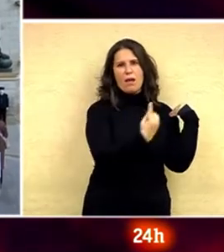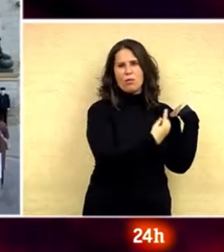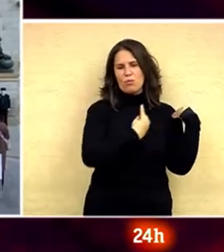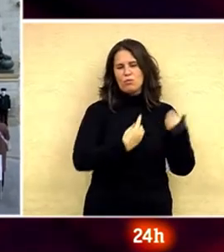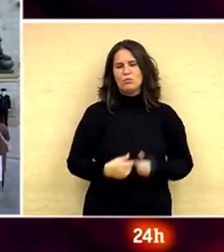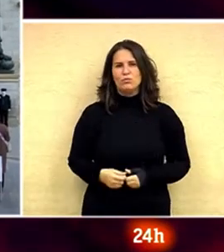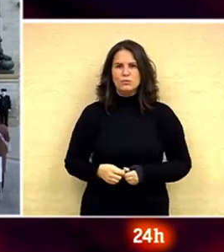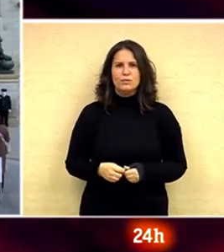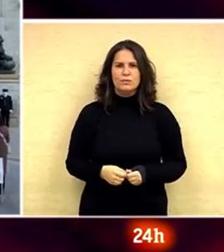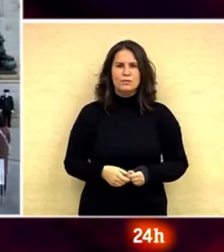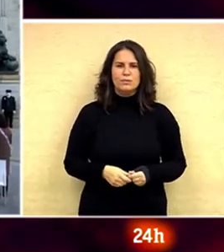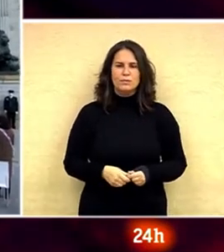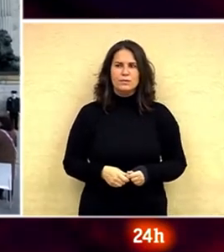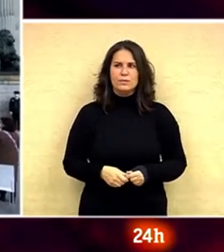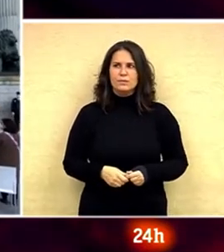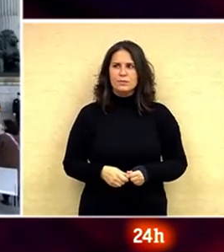de nosotros.